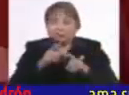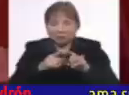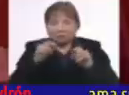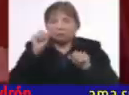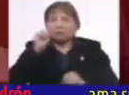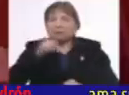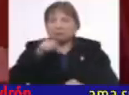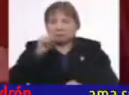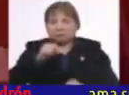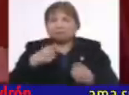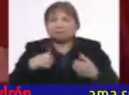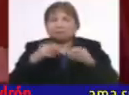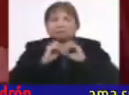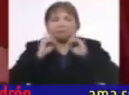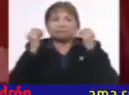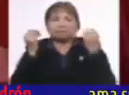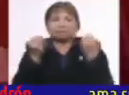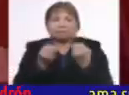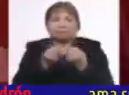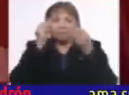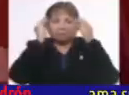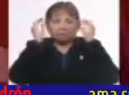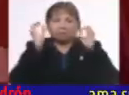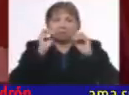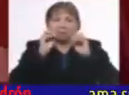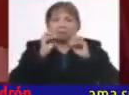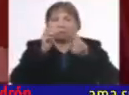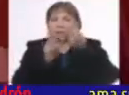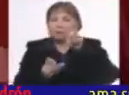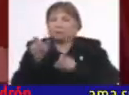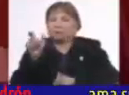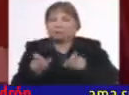creo -dijo- que los órganos divisionales la opinión pública